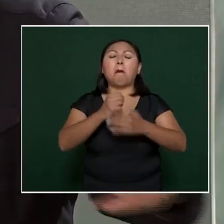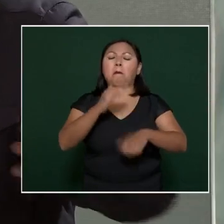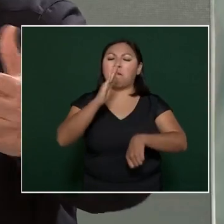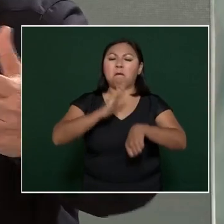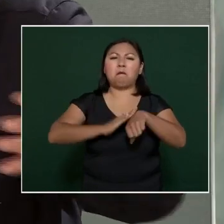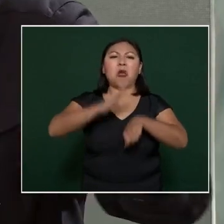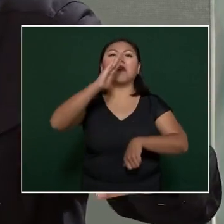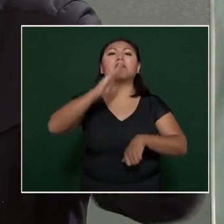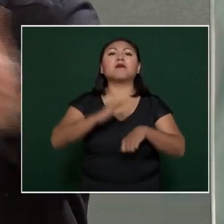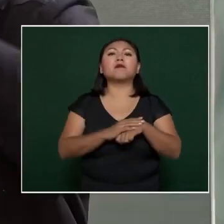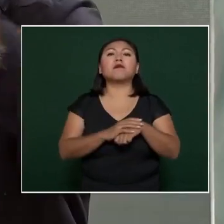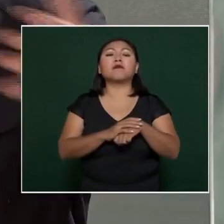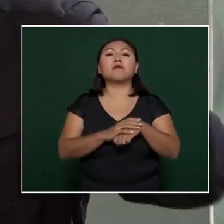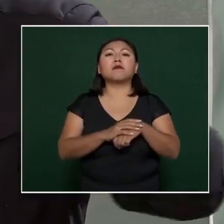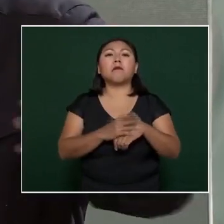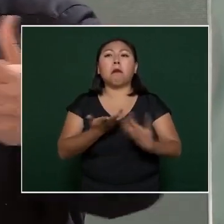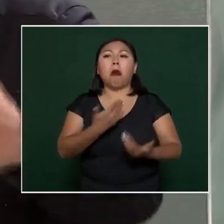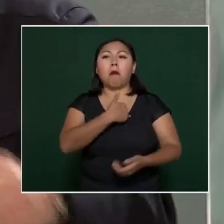este